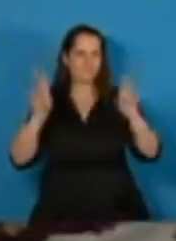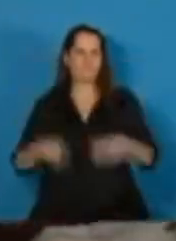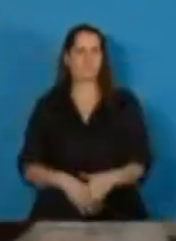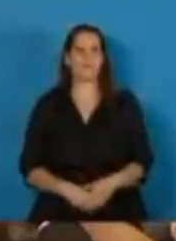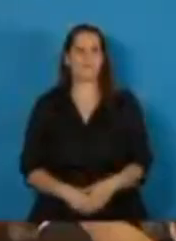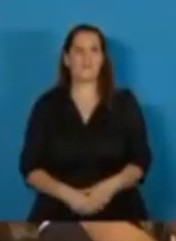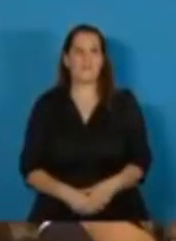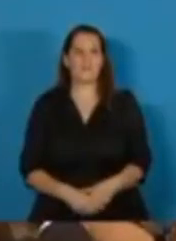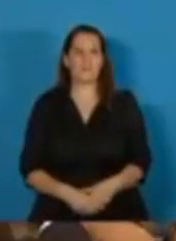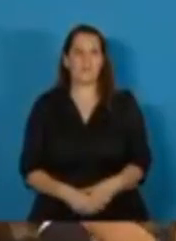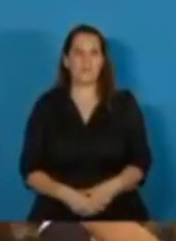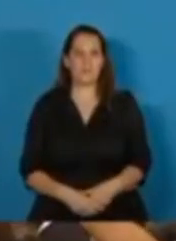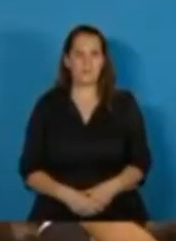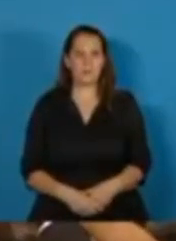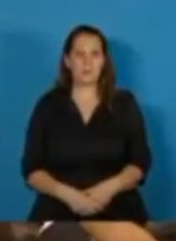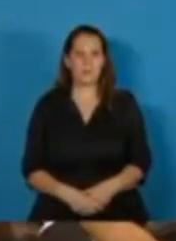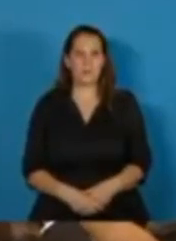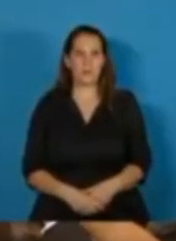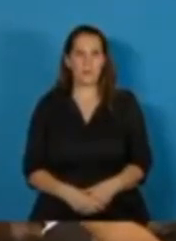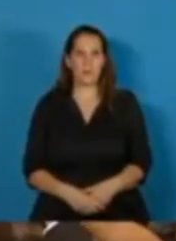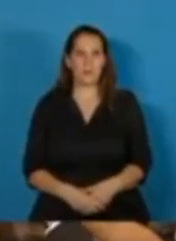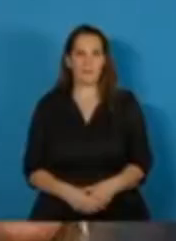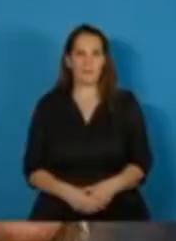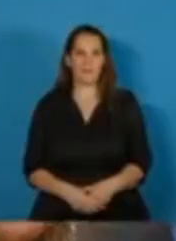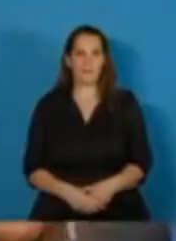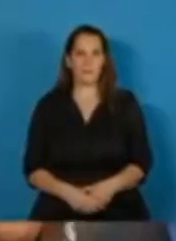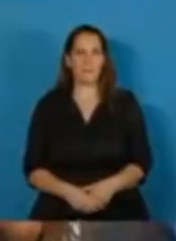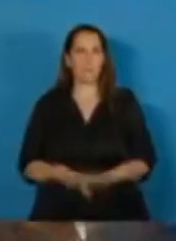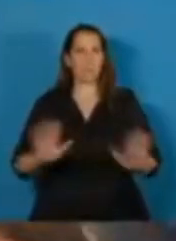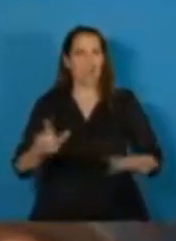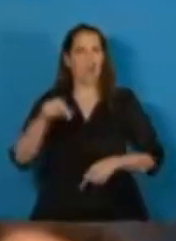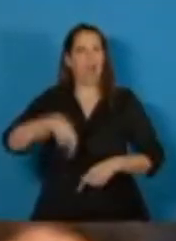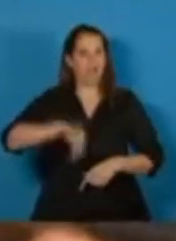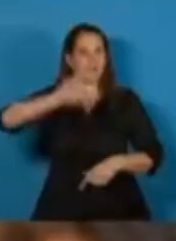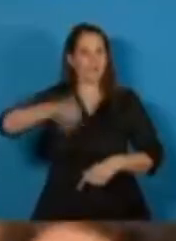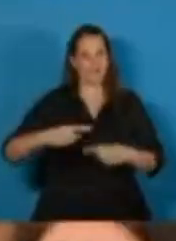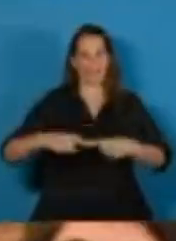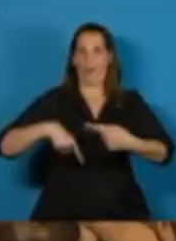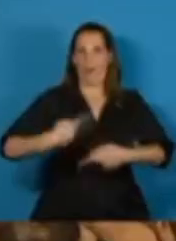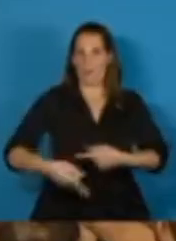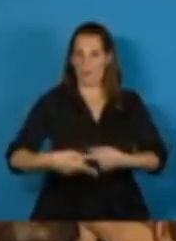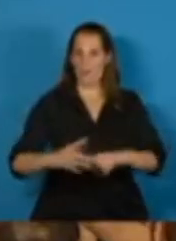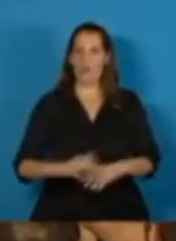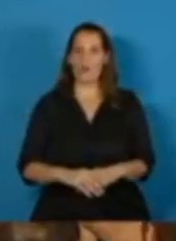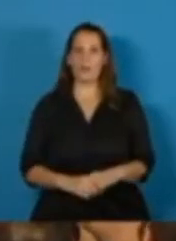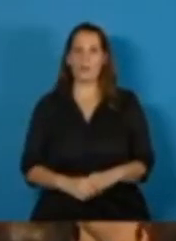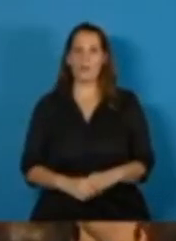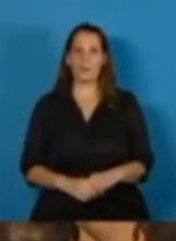Paso a continuación.